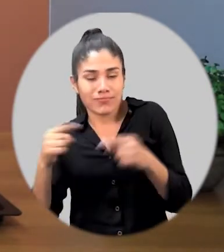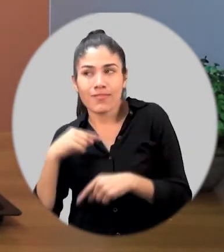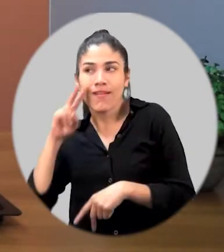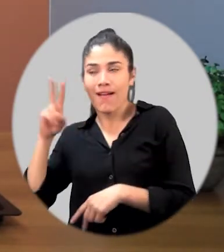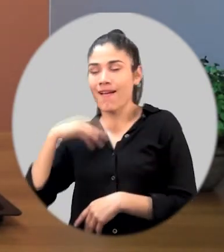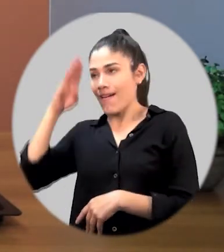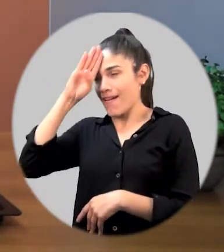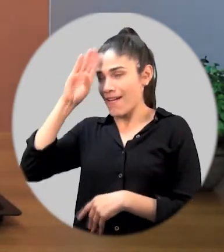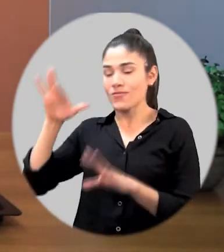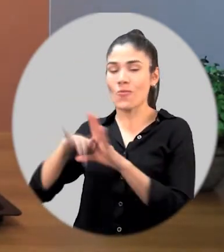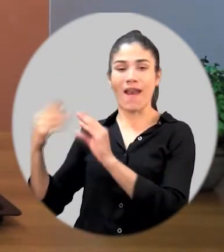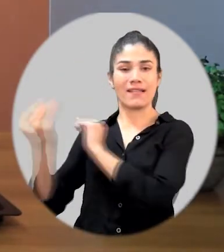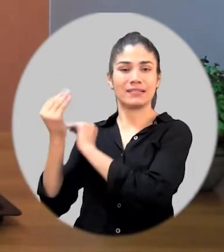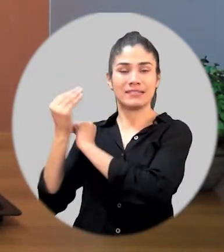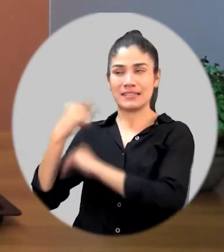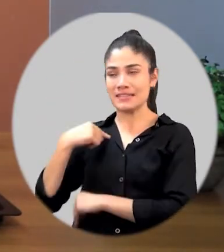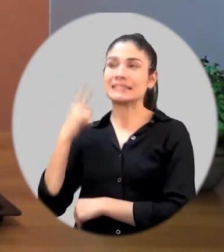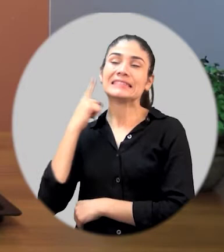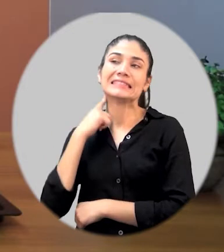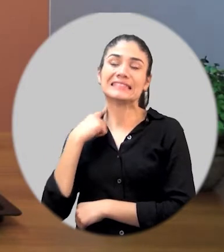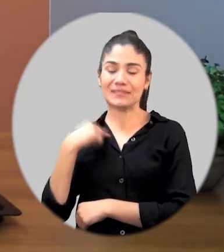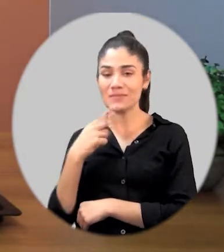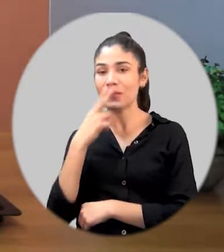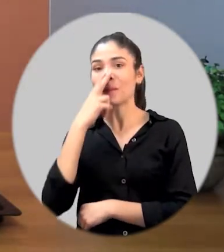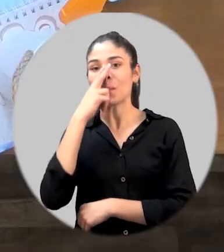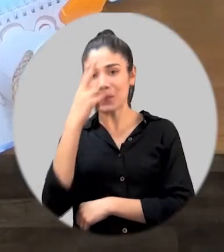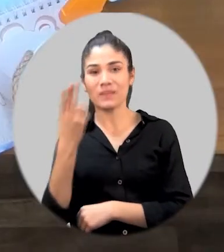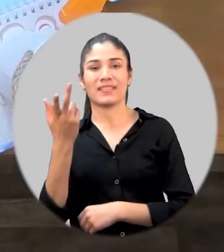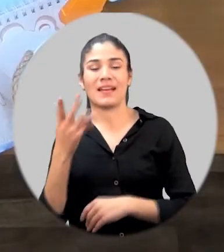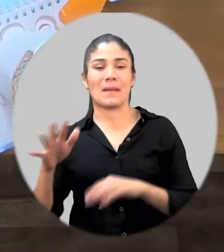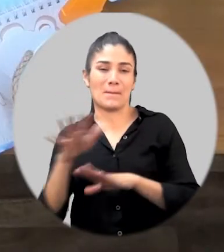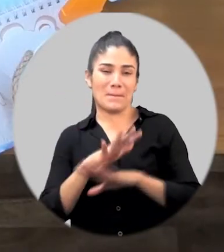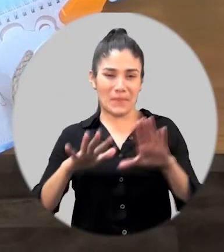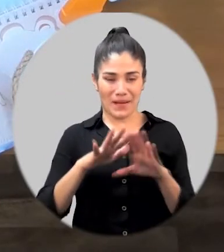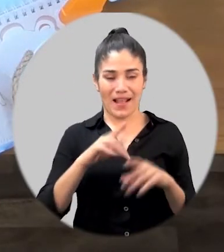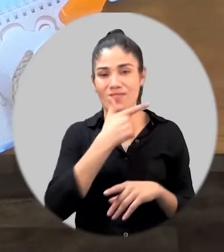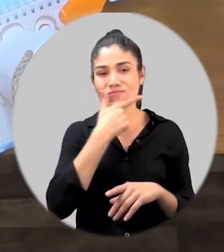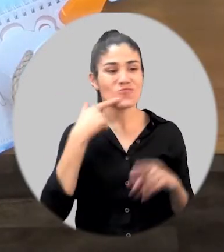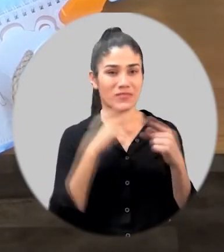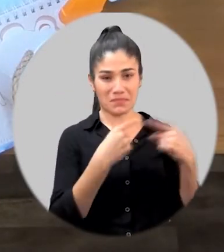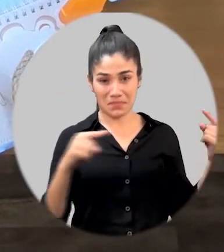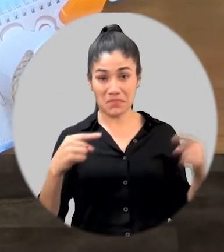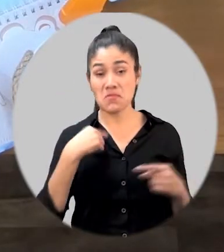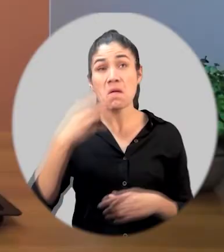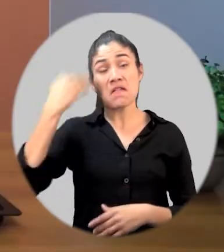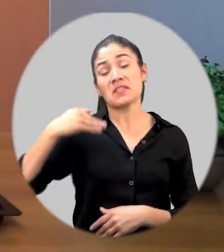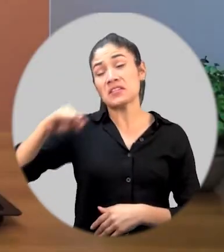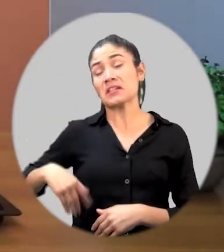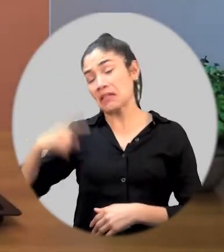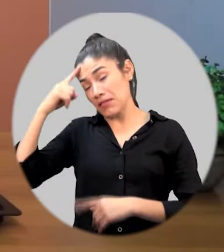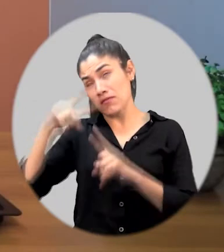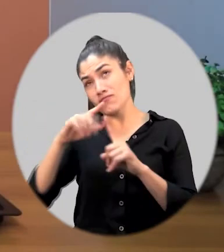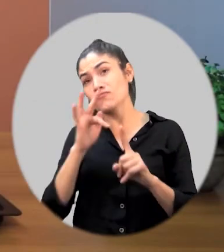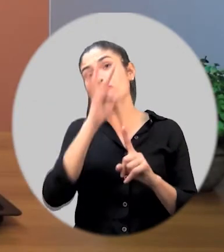me introdujo desde chiquitita lo que sería la pastelería. Pero cuando era chica ni me imaginaba que iba a